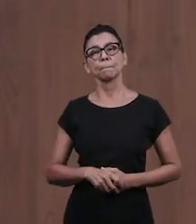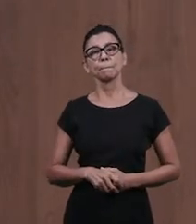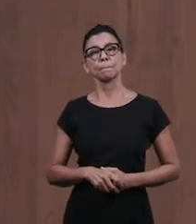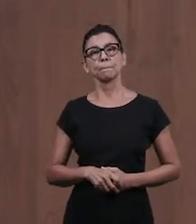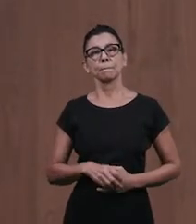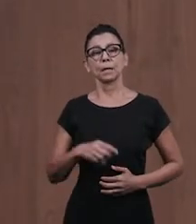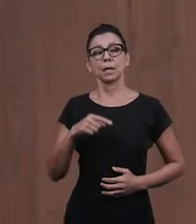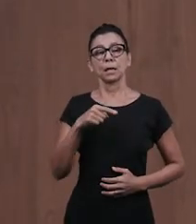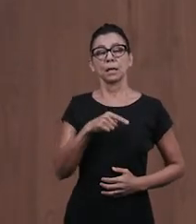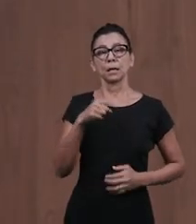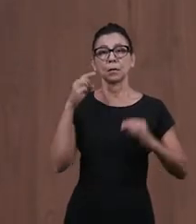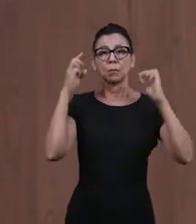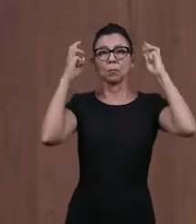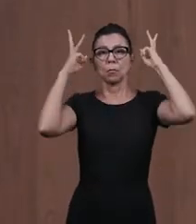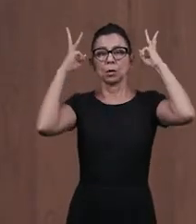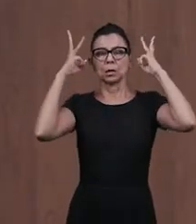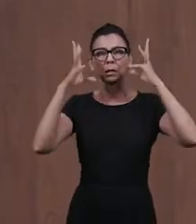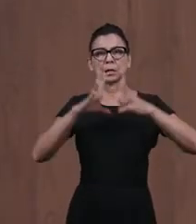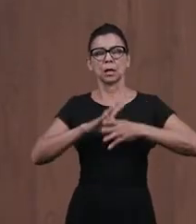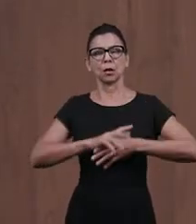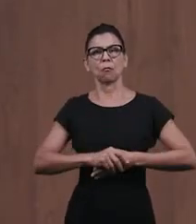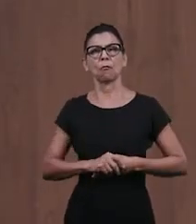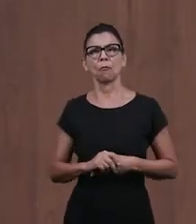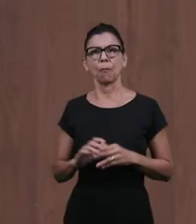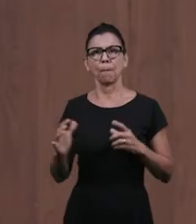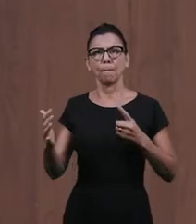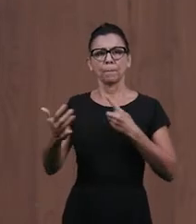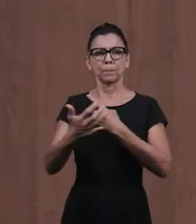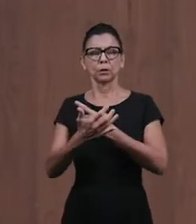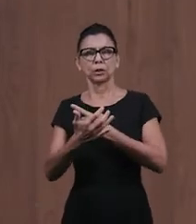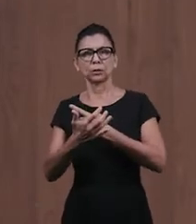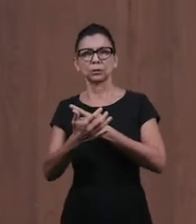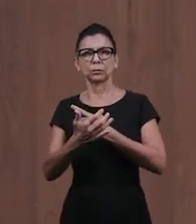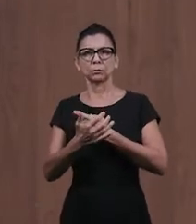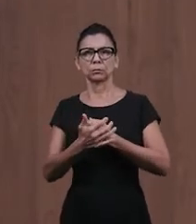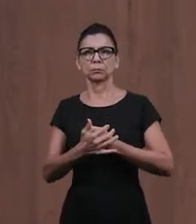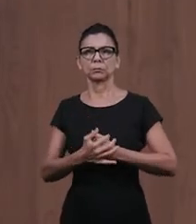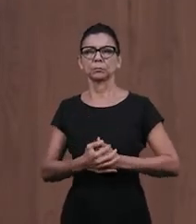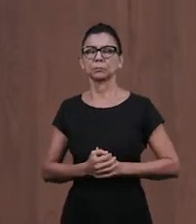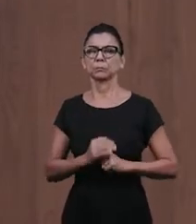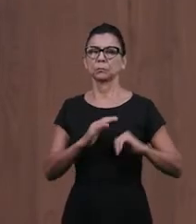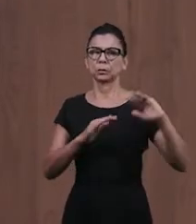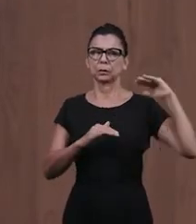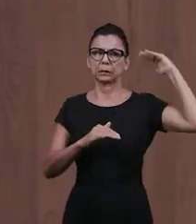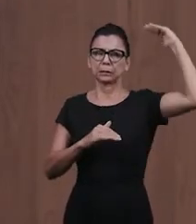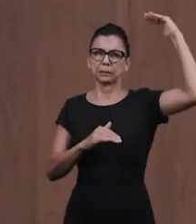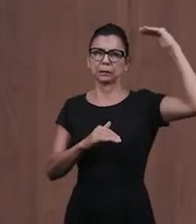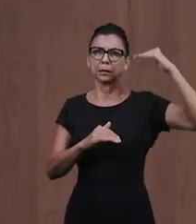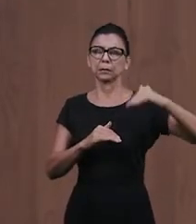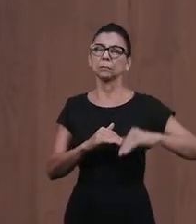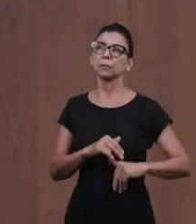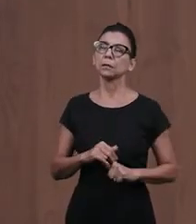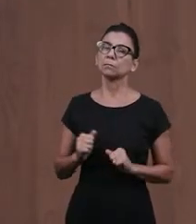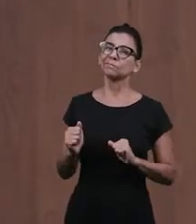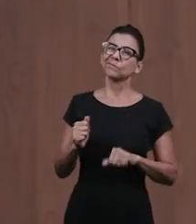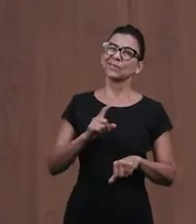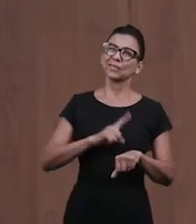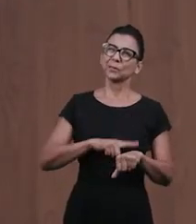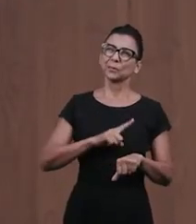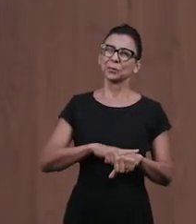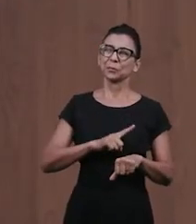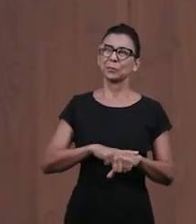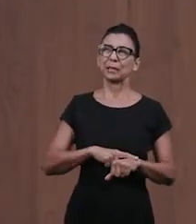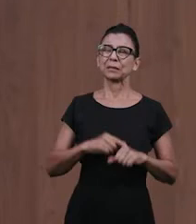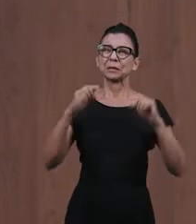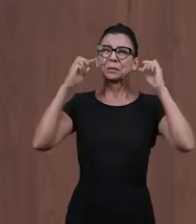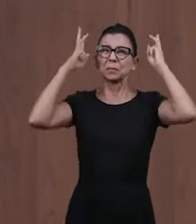y fortalecido con eso. Pero llegó el tiempo que Moisés quería salir de